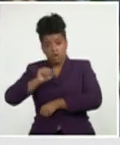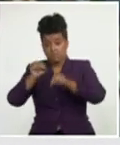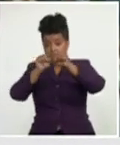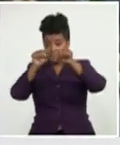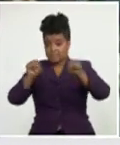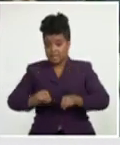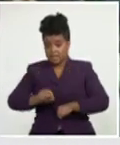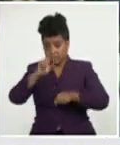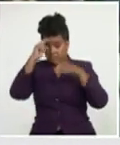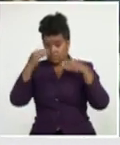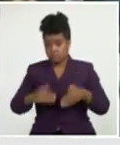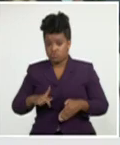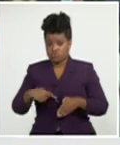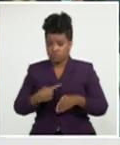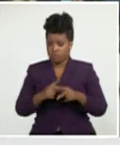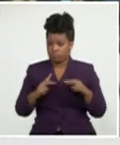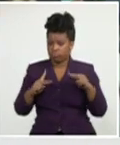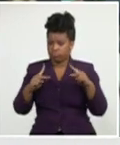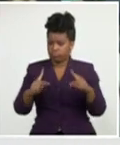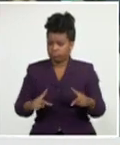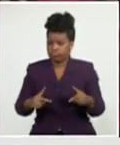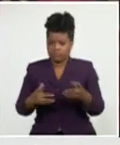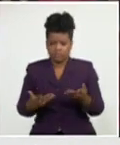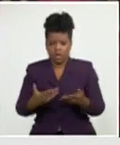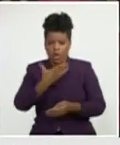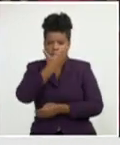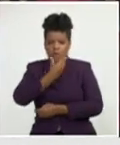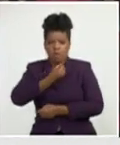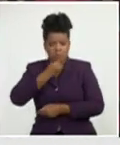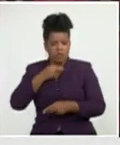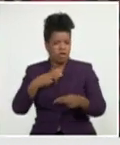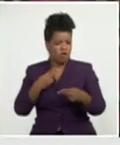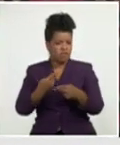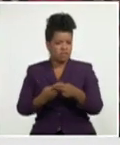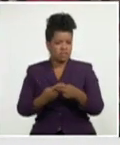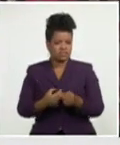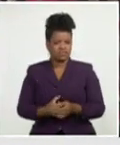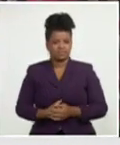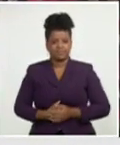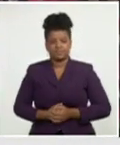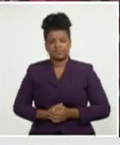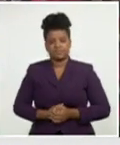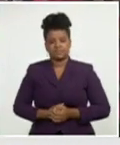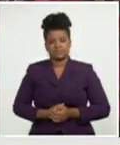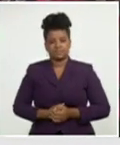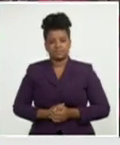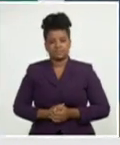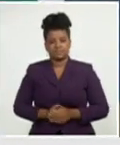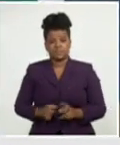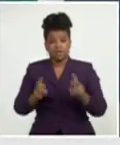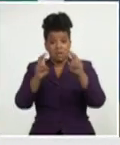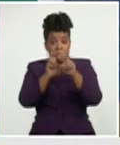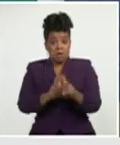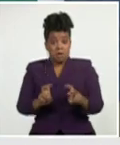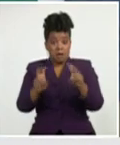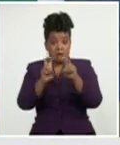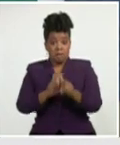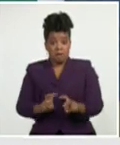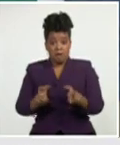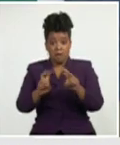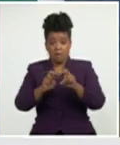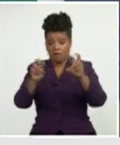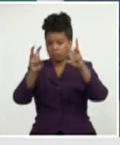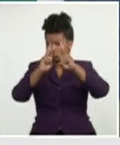una vez más que en las jóvenes se puede seguir confiando. Durante el estudio no han sido pocas las intenciones mediáticas en redes sociales y